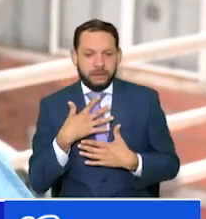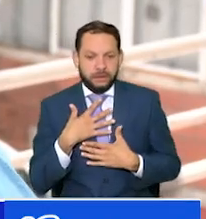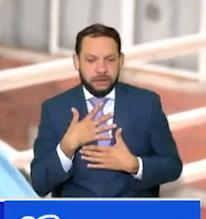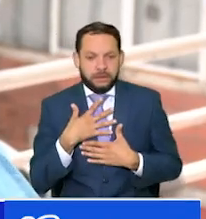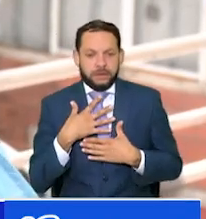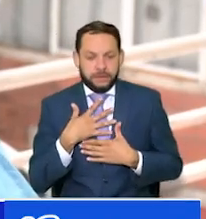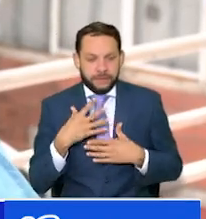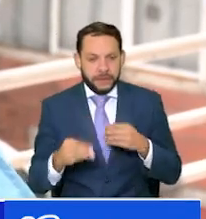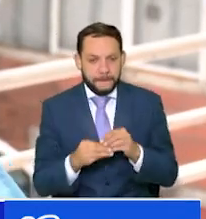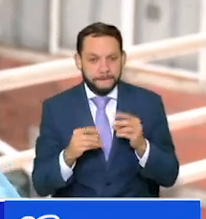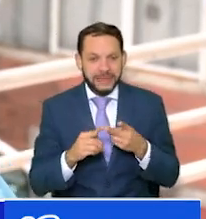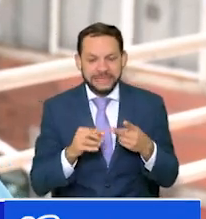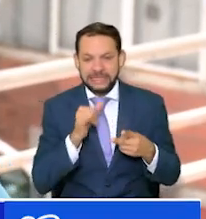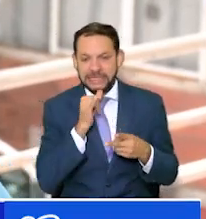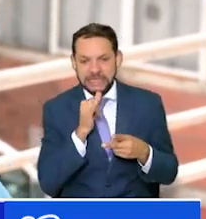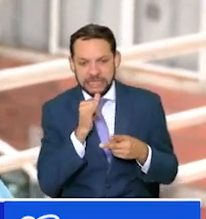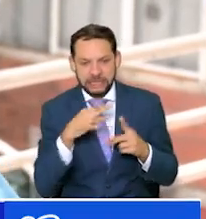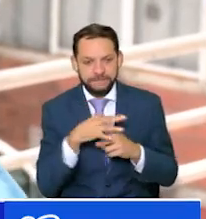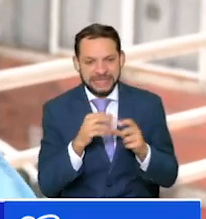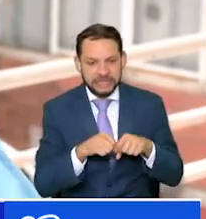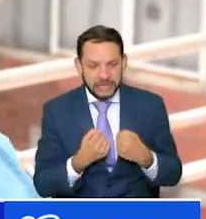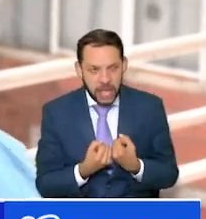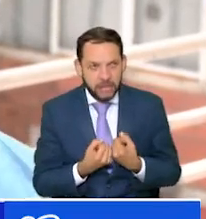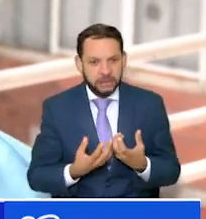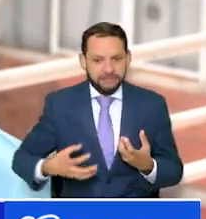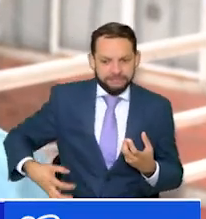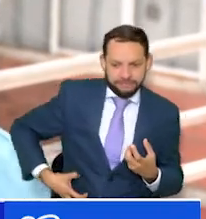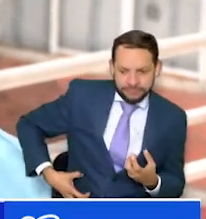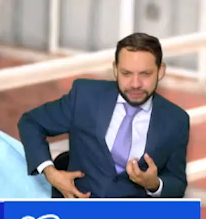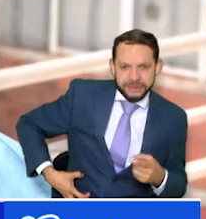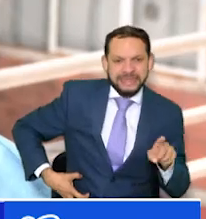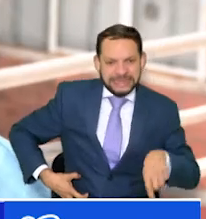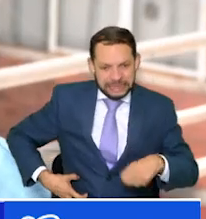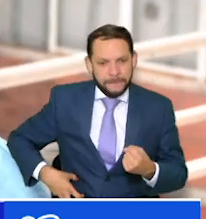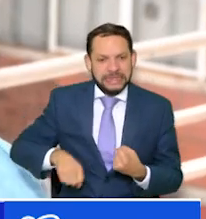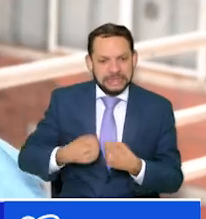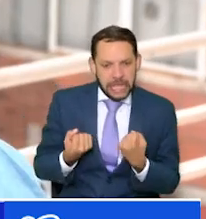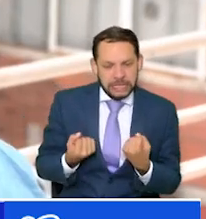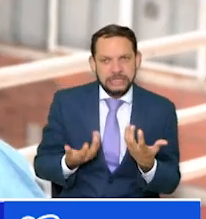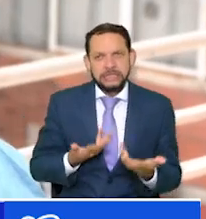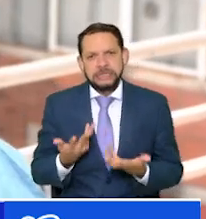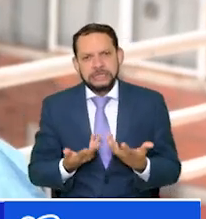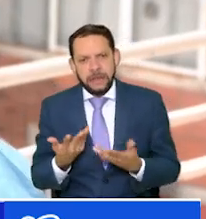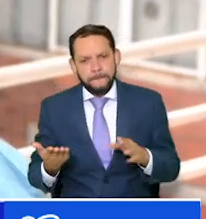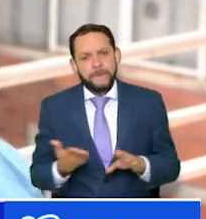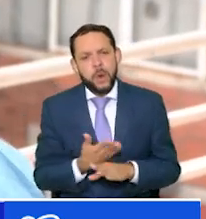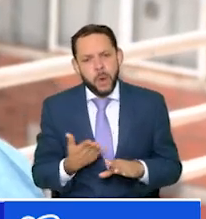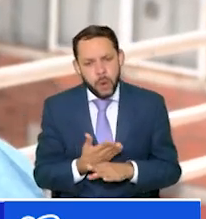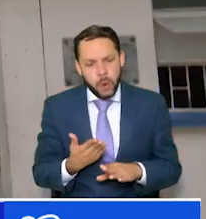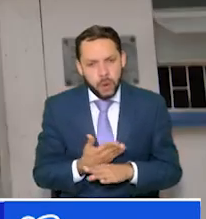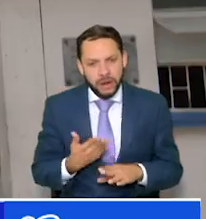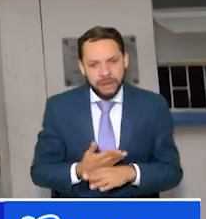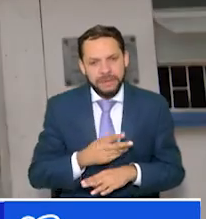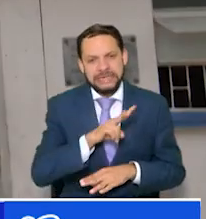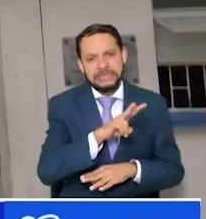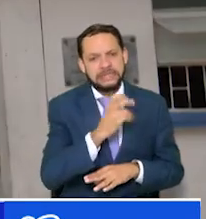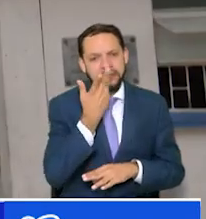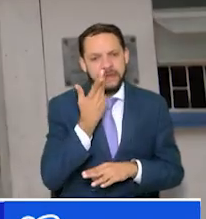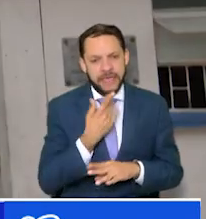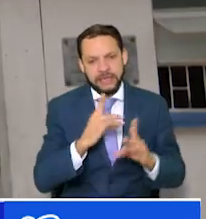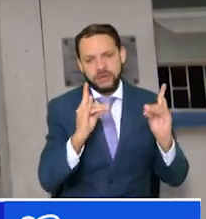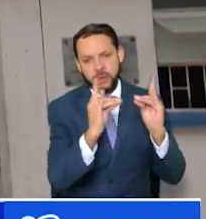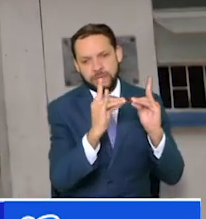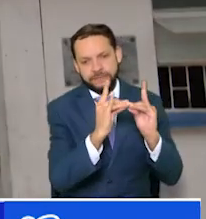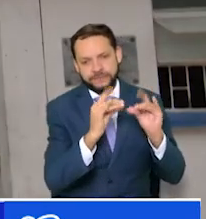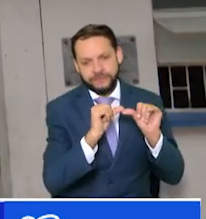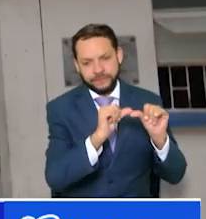infección urinaria dolor abdominal entonces promedio de paciente hospitalizado más o menos de C A S días cabe Resaltar